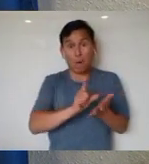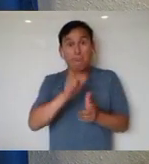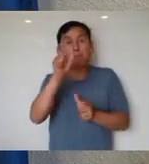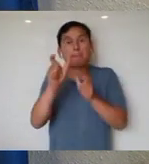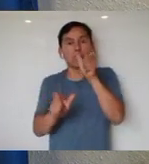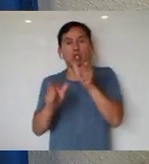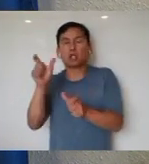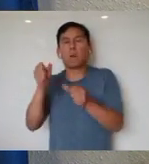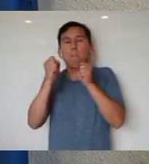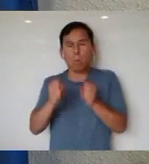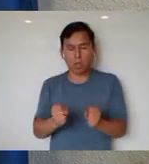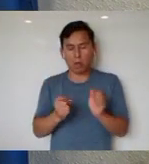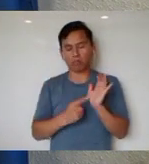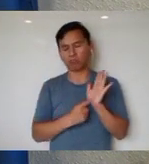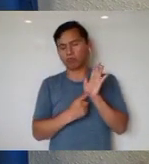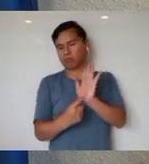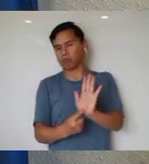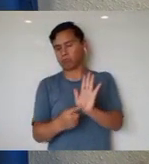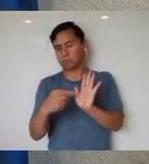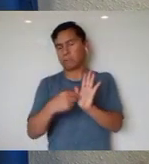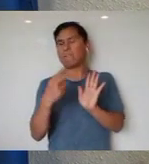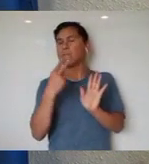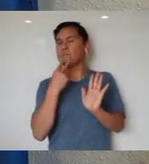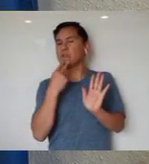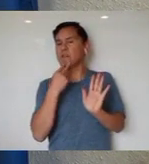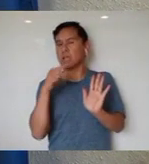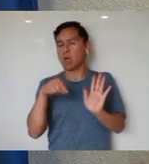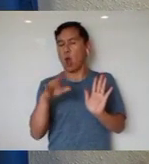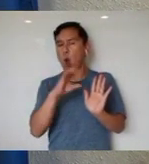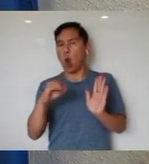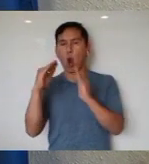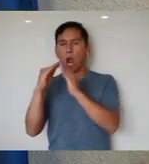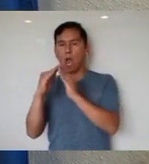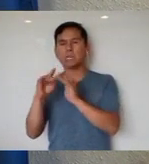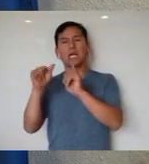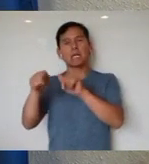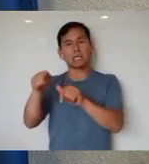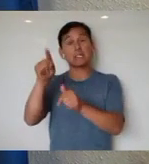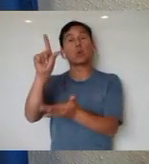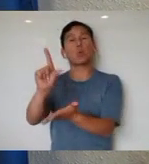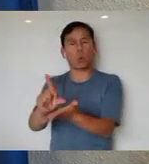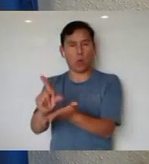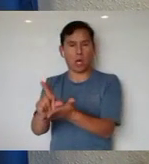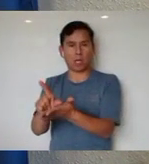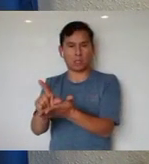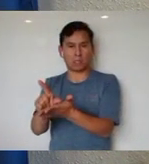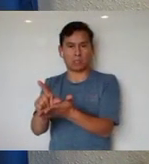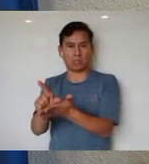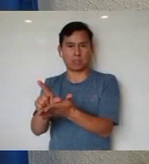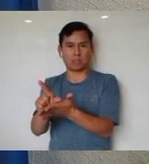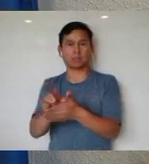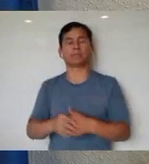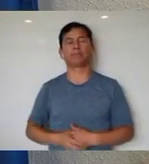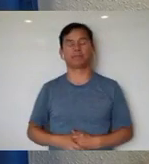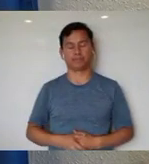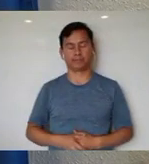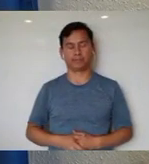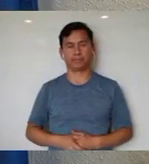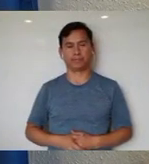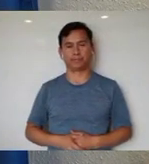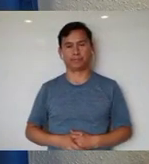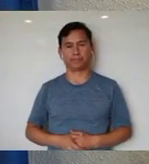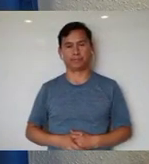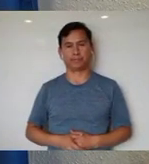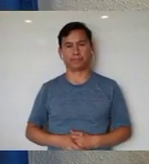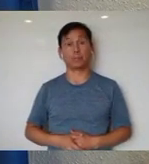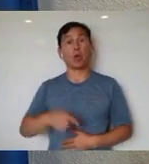que puedan acreditar que viven o tienen su residencia permanente en algún punto hacia el lugar donde se